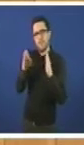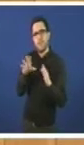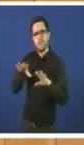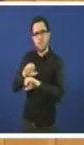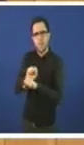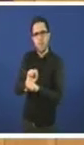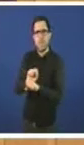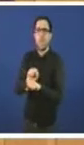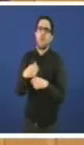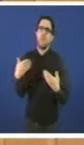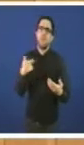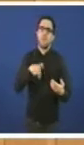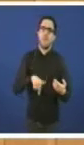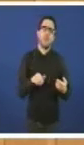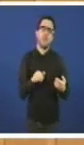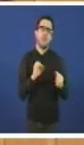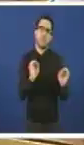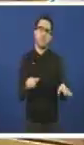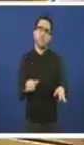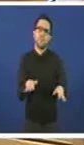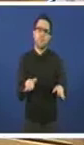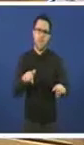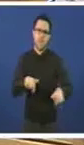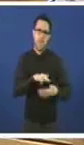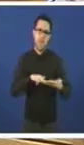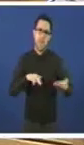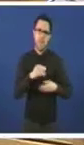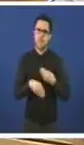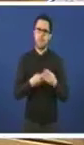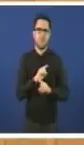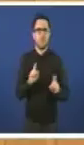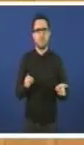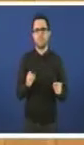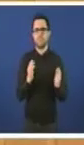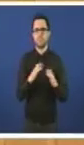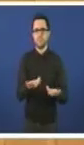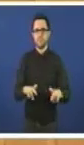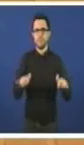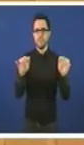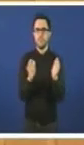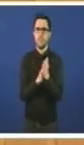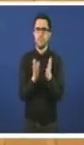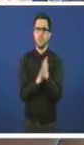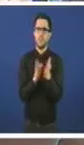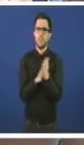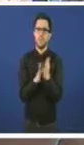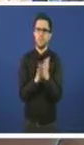cierto que es hasta ocurrir montana de muchas gracias gracias señor del mundo